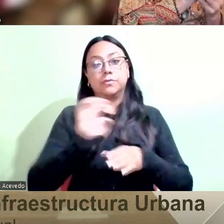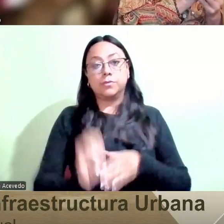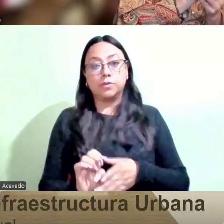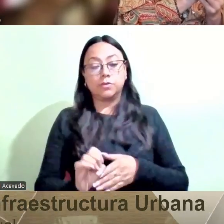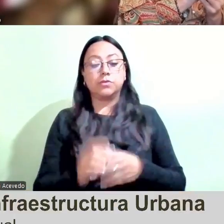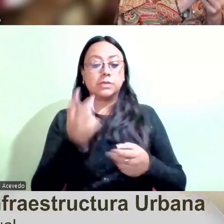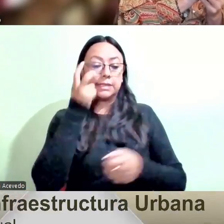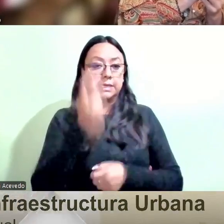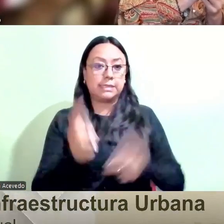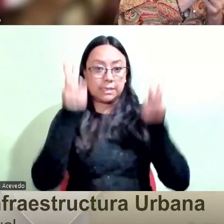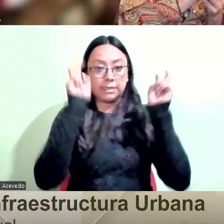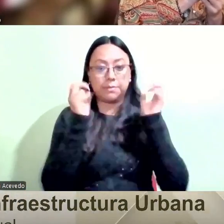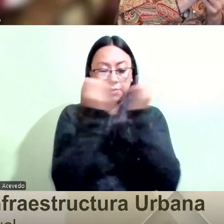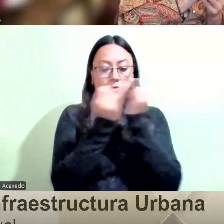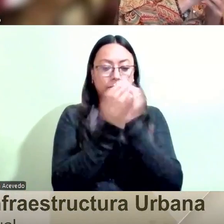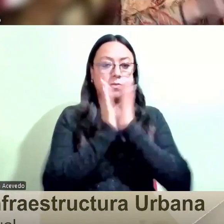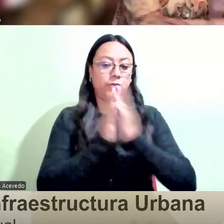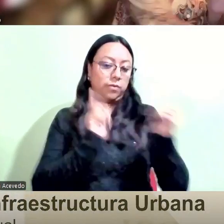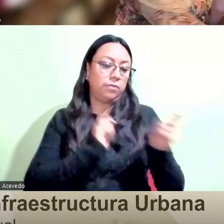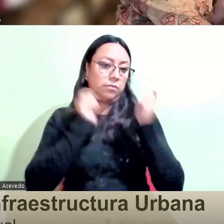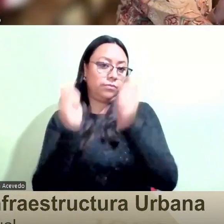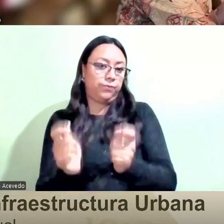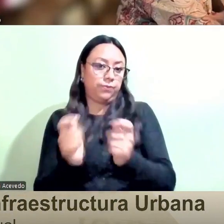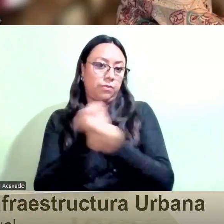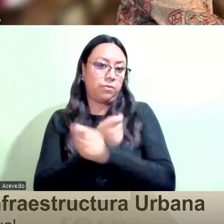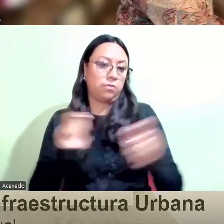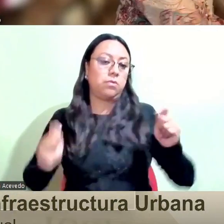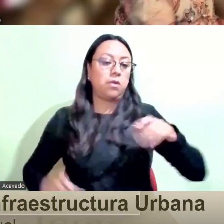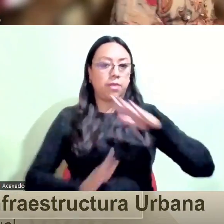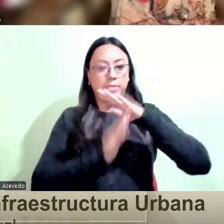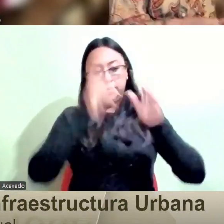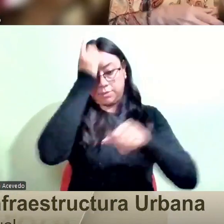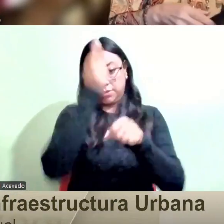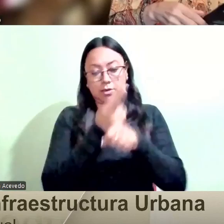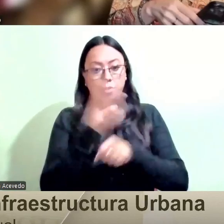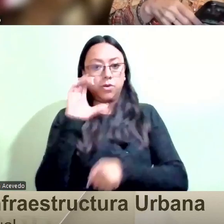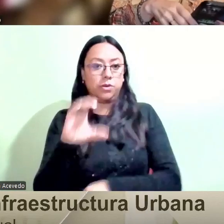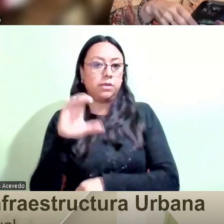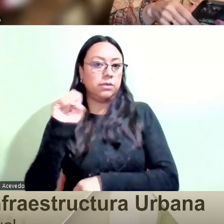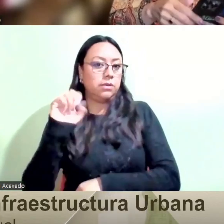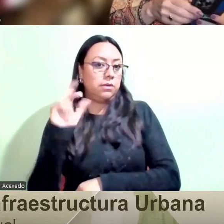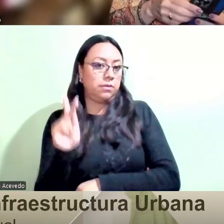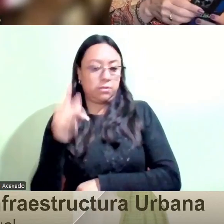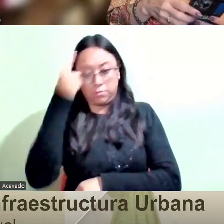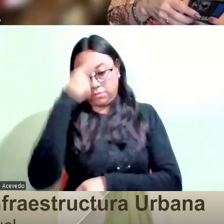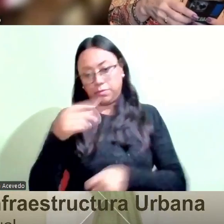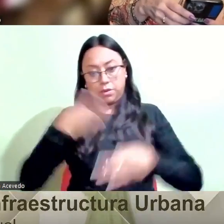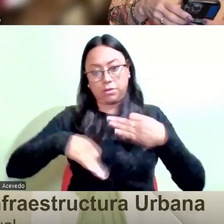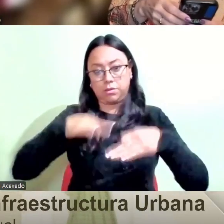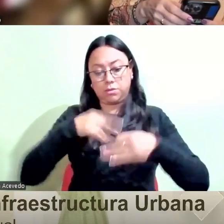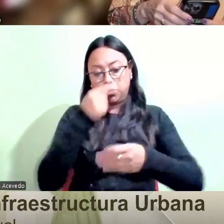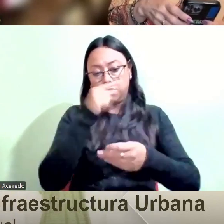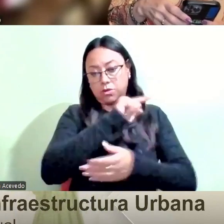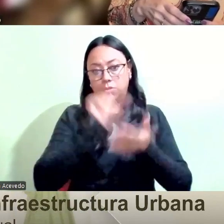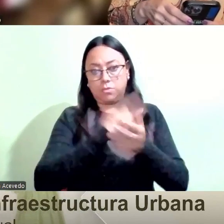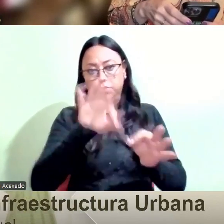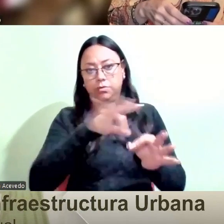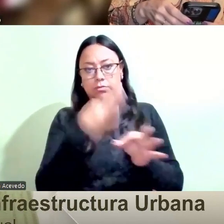turnes el presente asunto a la mesa directiva y a la coordinación de servicios parlamentarios para los efectos a que haya lugar. Continuando con el desahogo del orden del